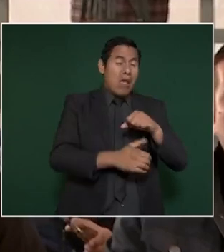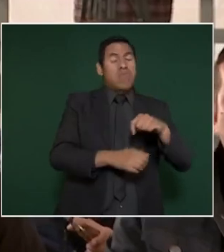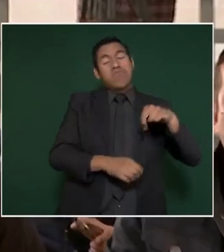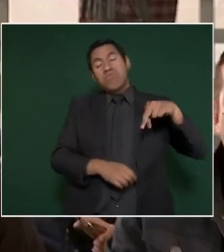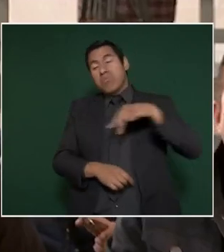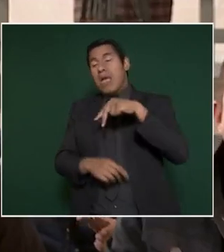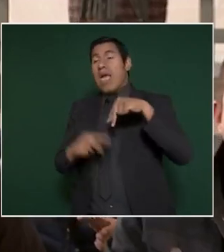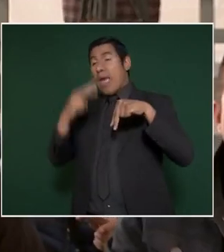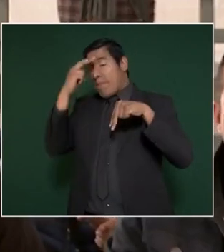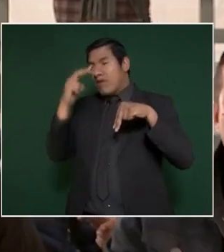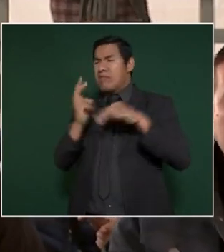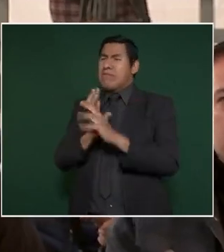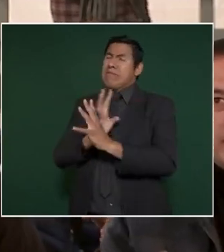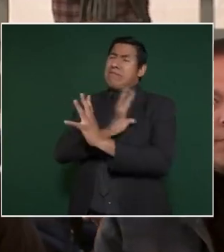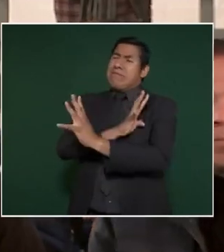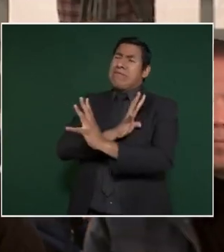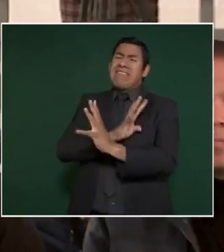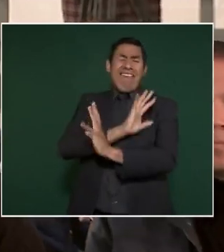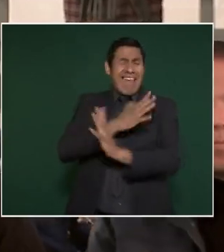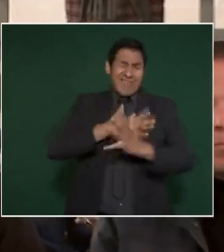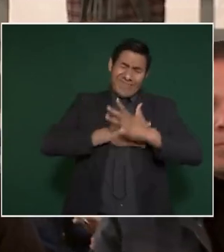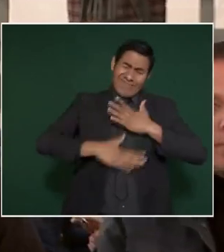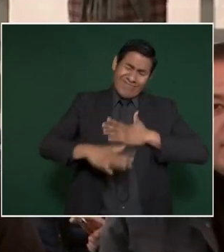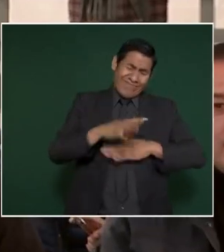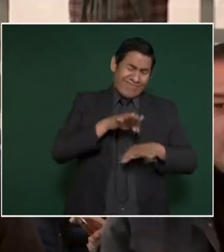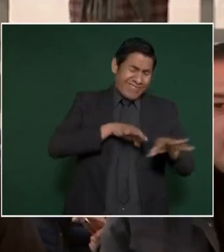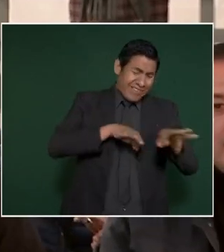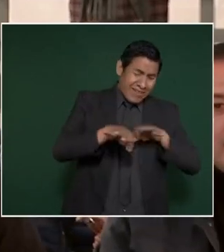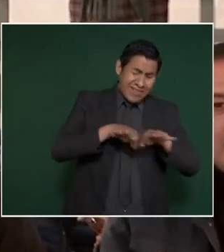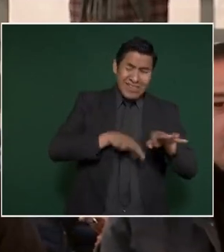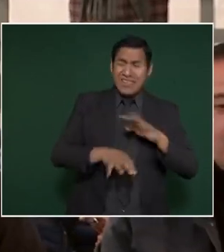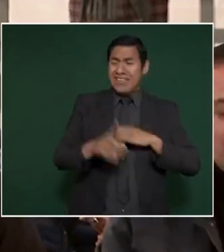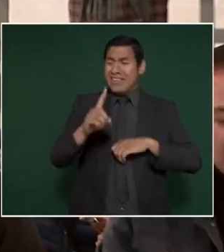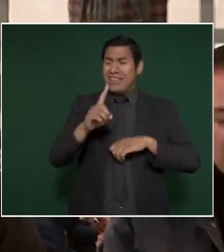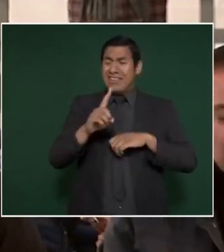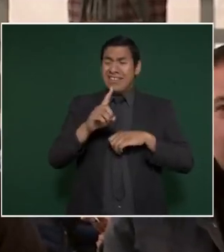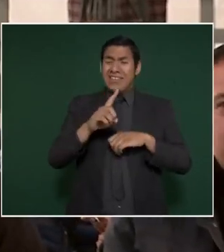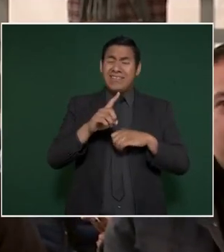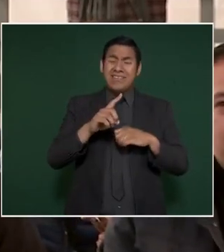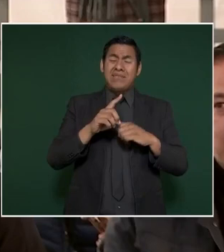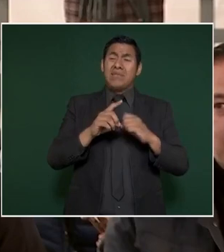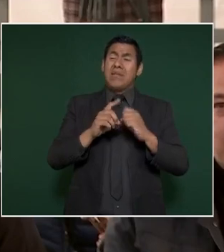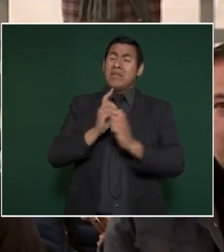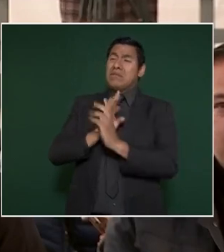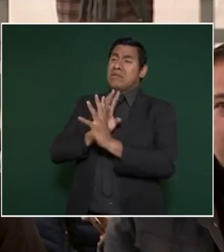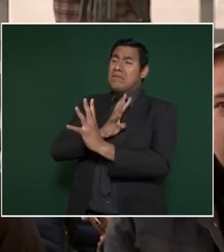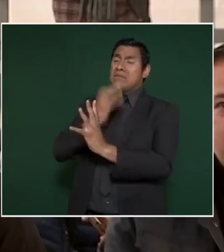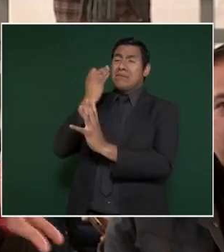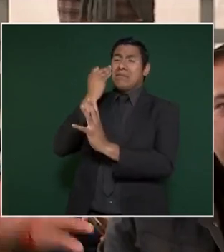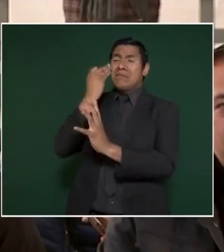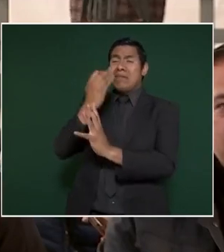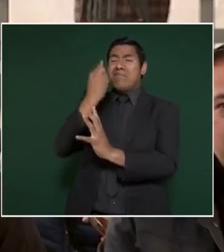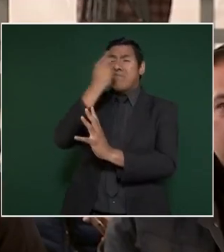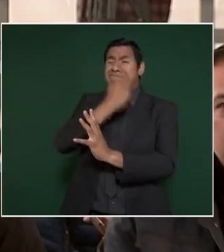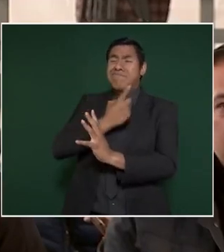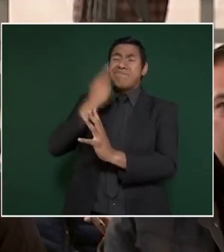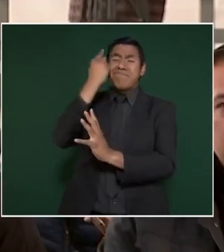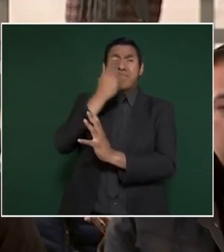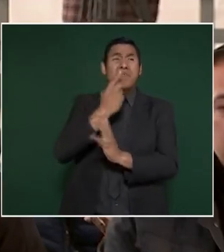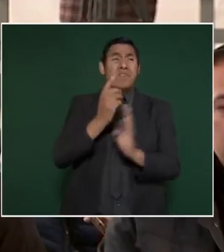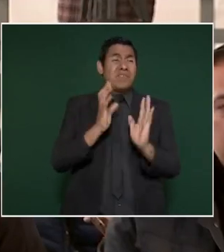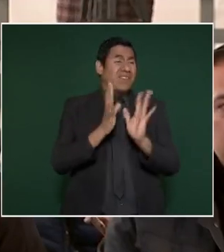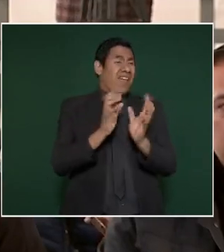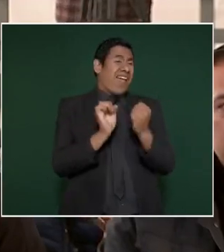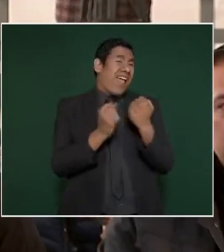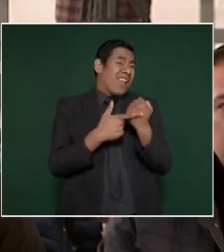la gente se enoja viene cansada entonces todo el día se la pasa en el ir y venir en la frontera Hay un plan o